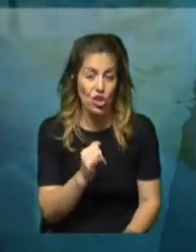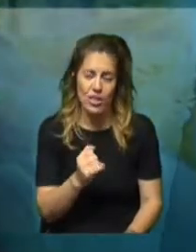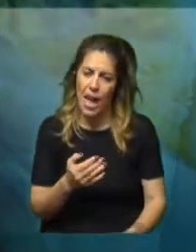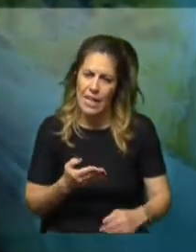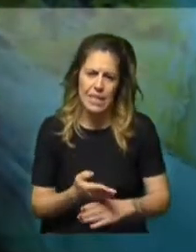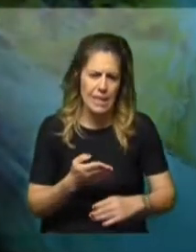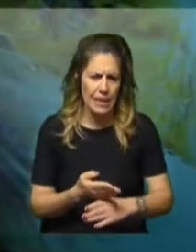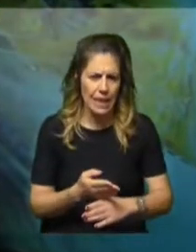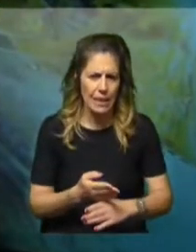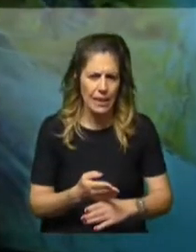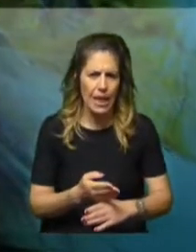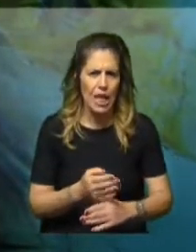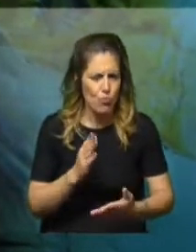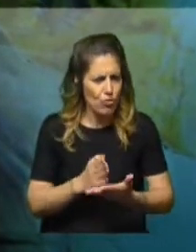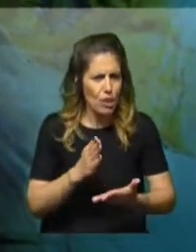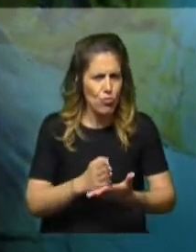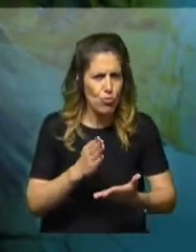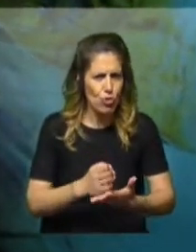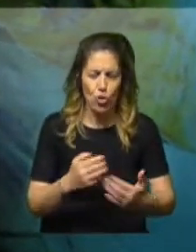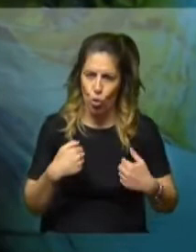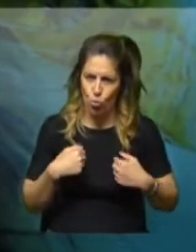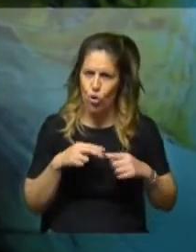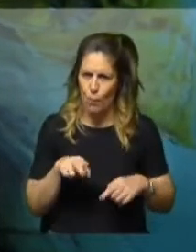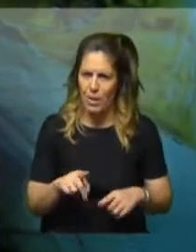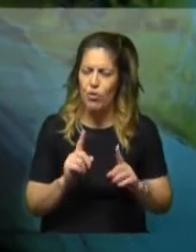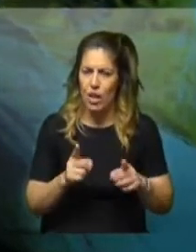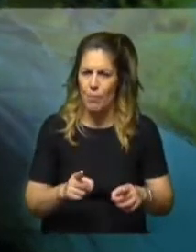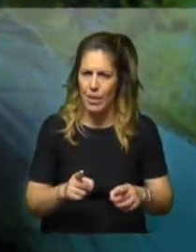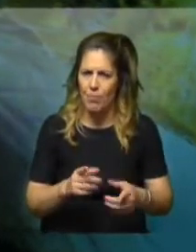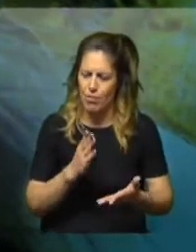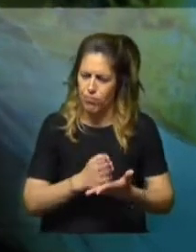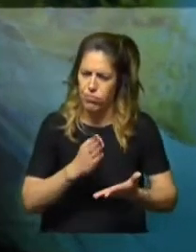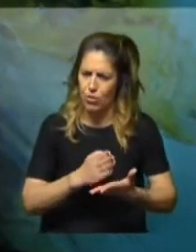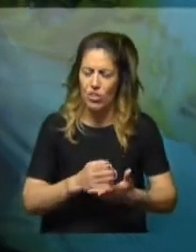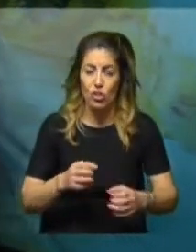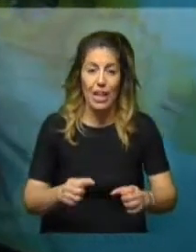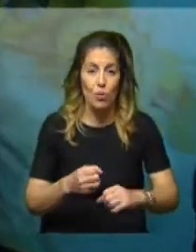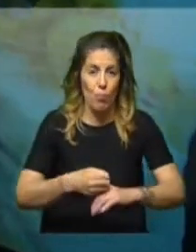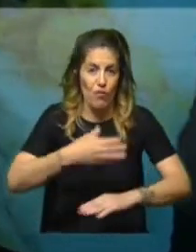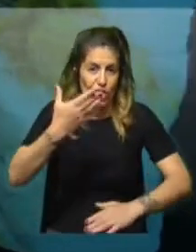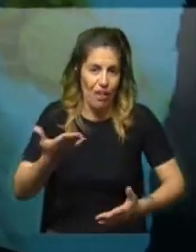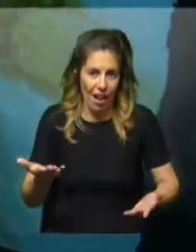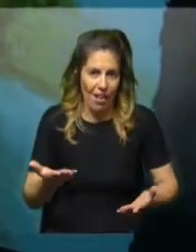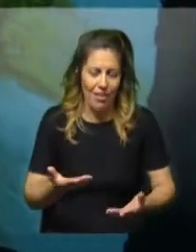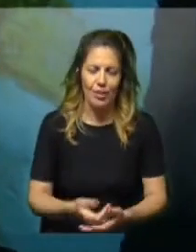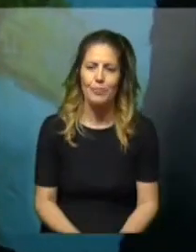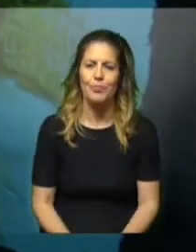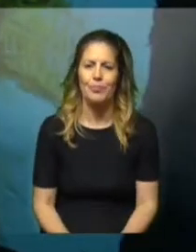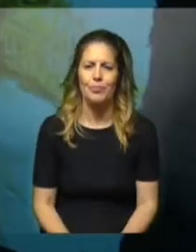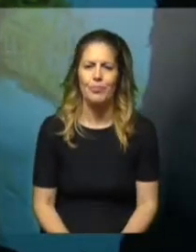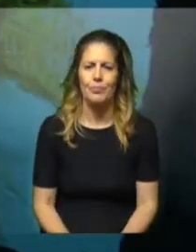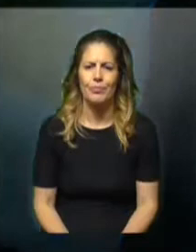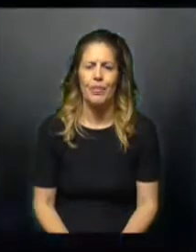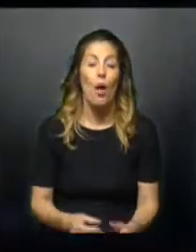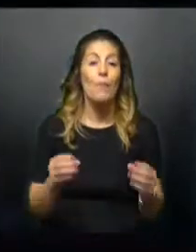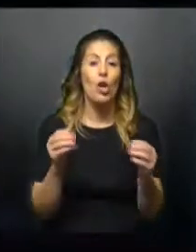crítico y muy riguroso con uno no eso te hace ser yo que es un profesional y punto y no hay vuelta mi compañero